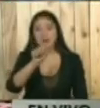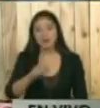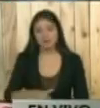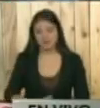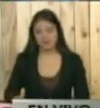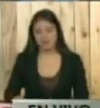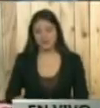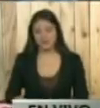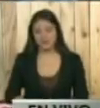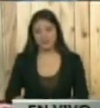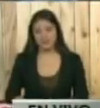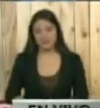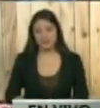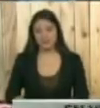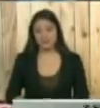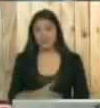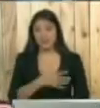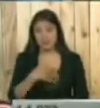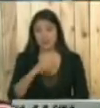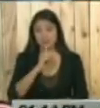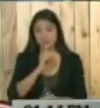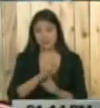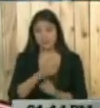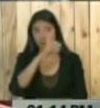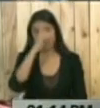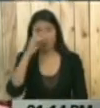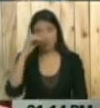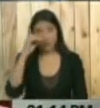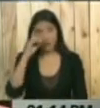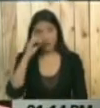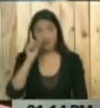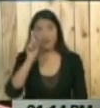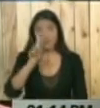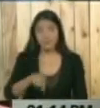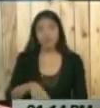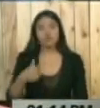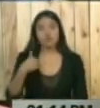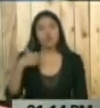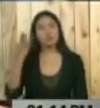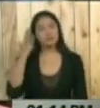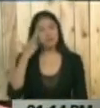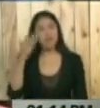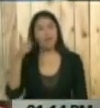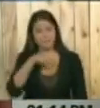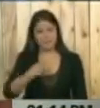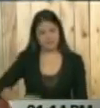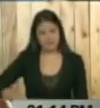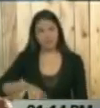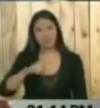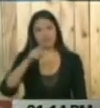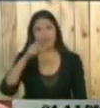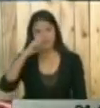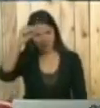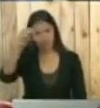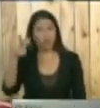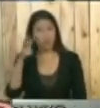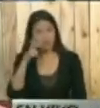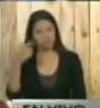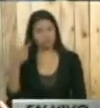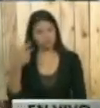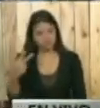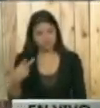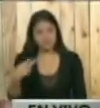Y yo quiero decirte algo, Diosdado, y que también sé que me está escuchando el presidente Maduro.